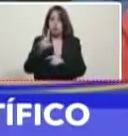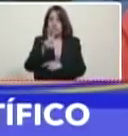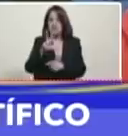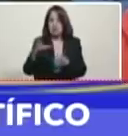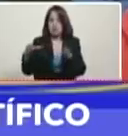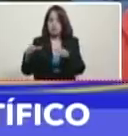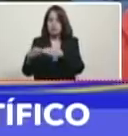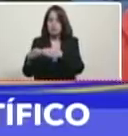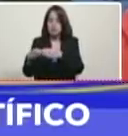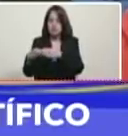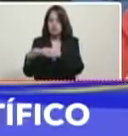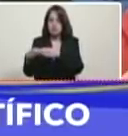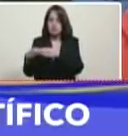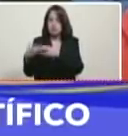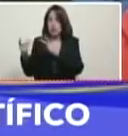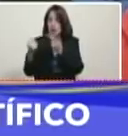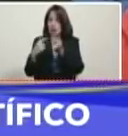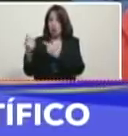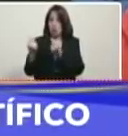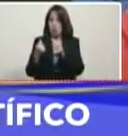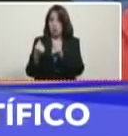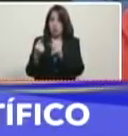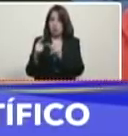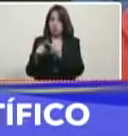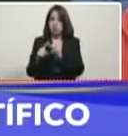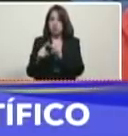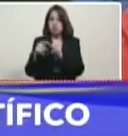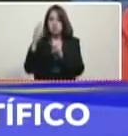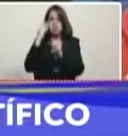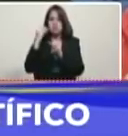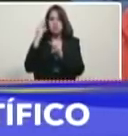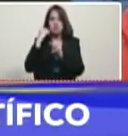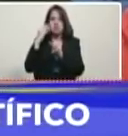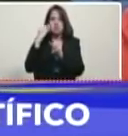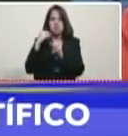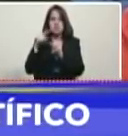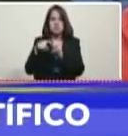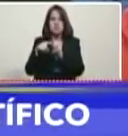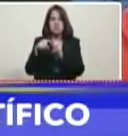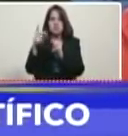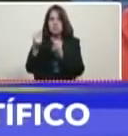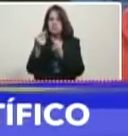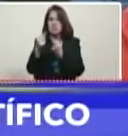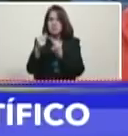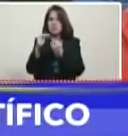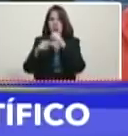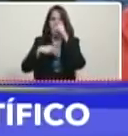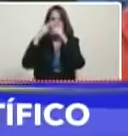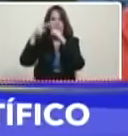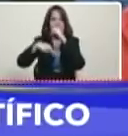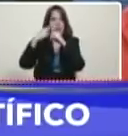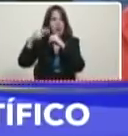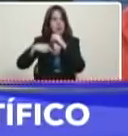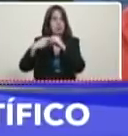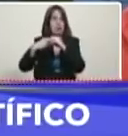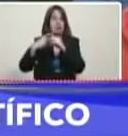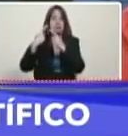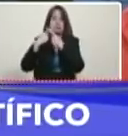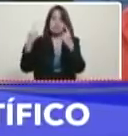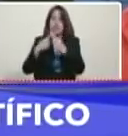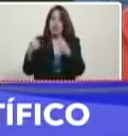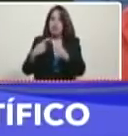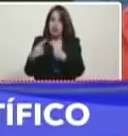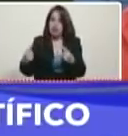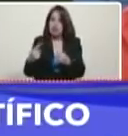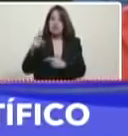está dedicado a los temas económicos. Una de las experiencias que tenemos en el tema económico es el de la papa, pero hay una variedad. Estamos certificando todo